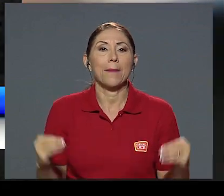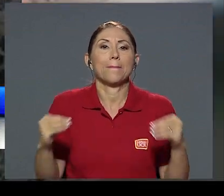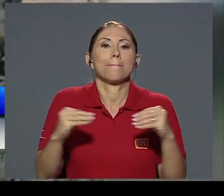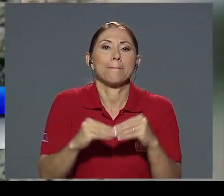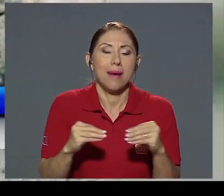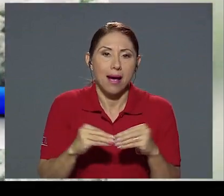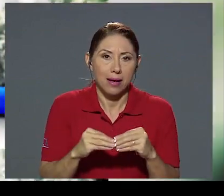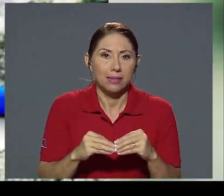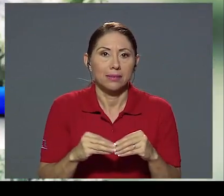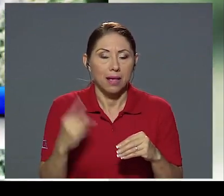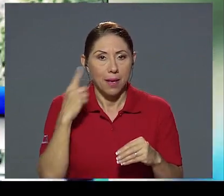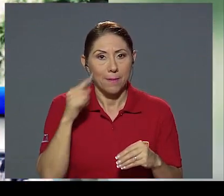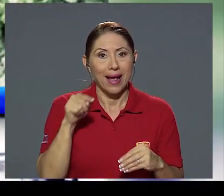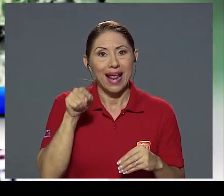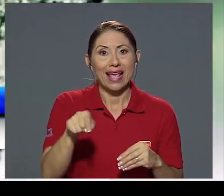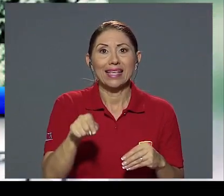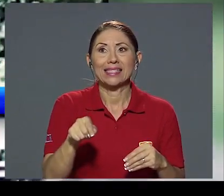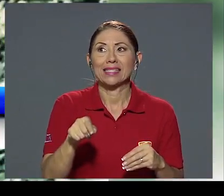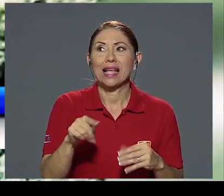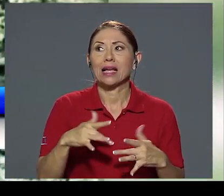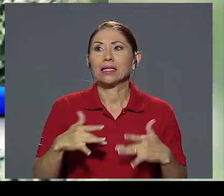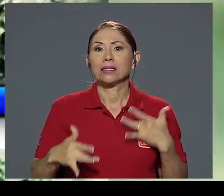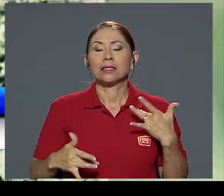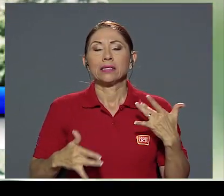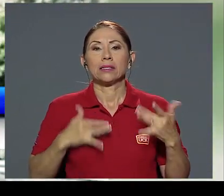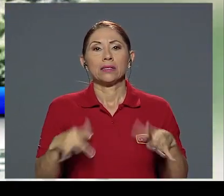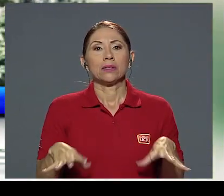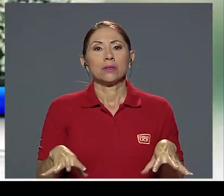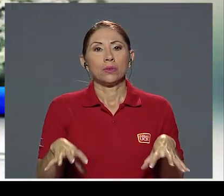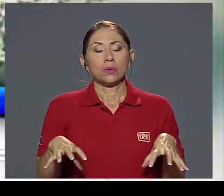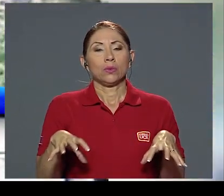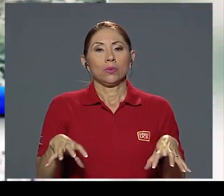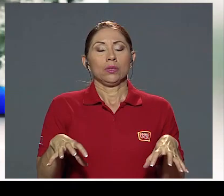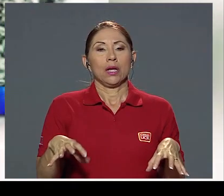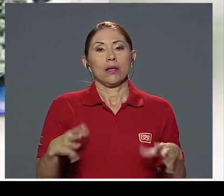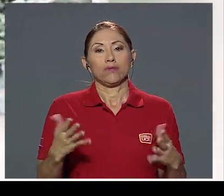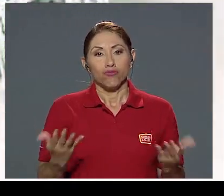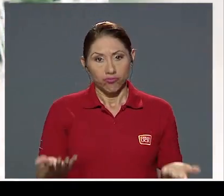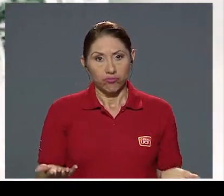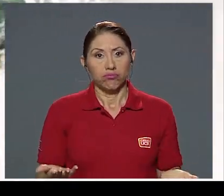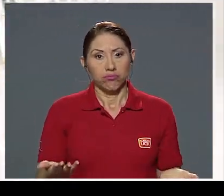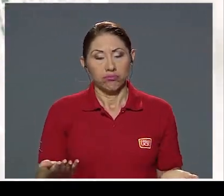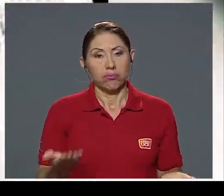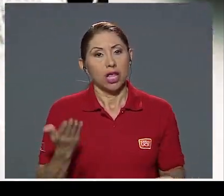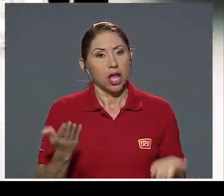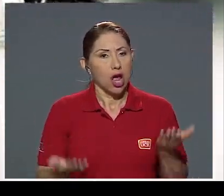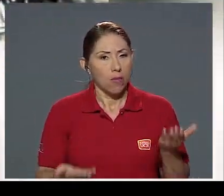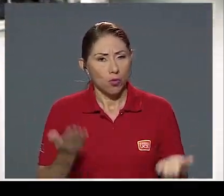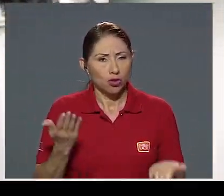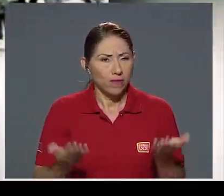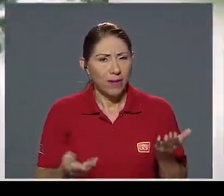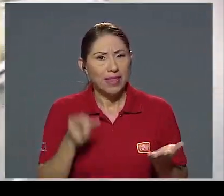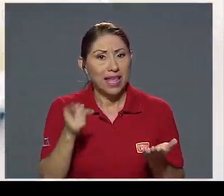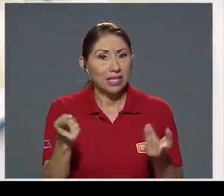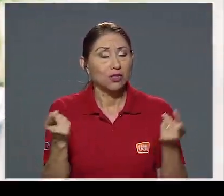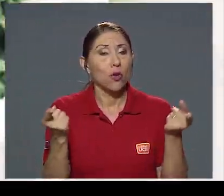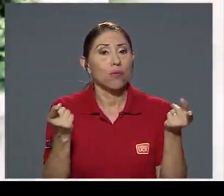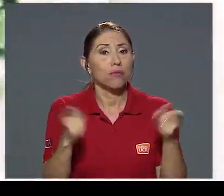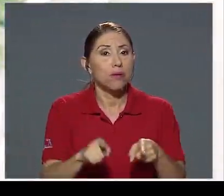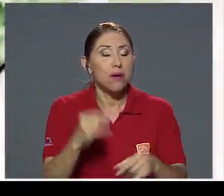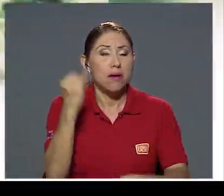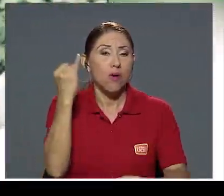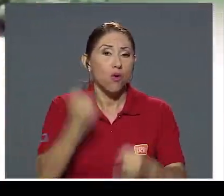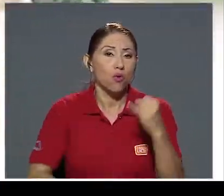más adicional a esta tensión que posiblemente va a concluir en